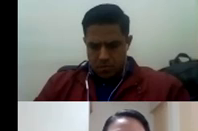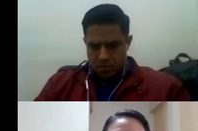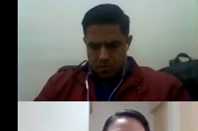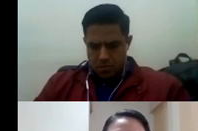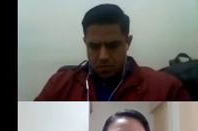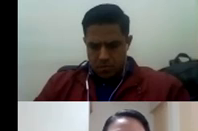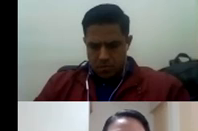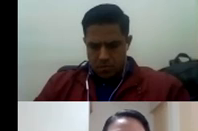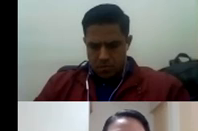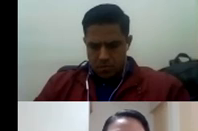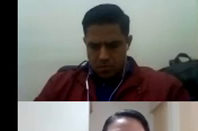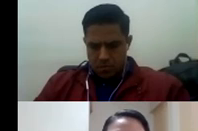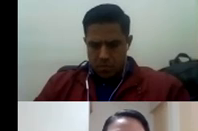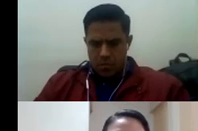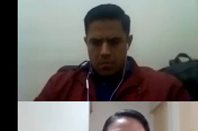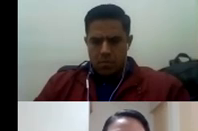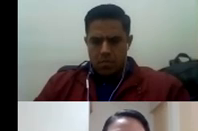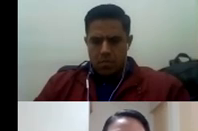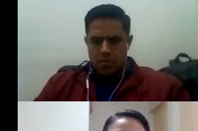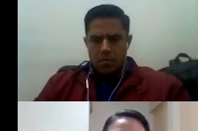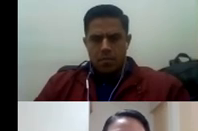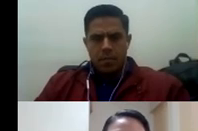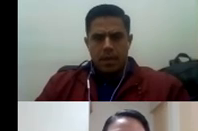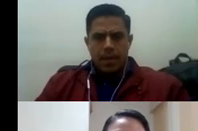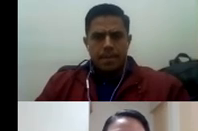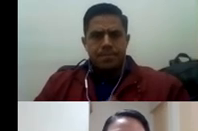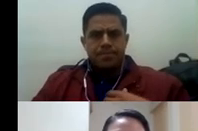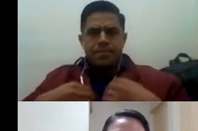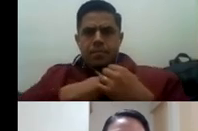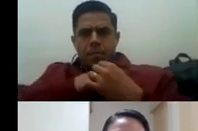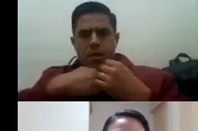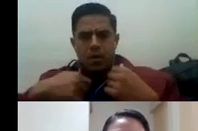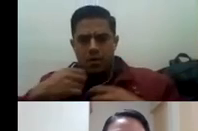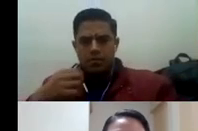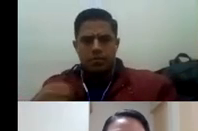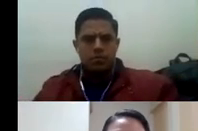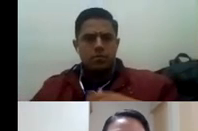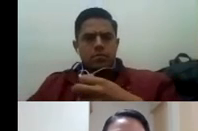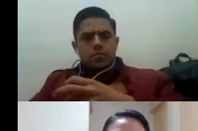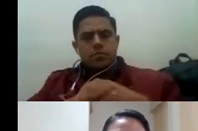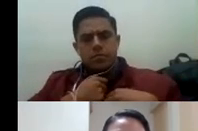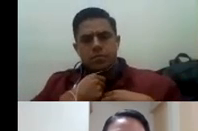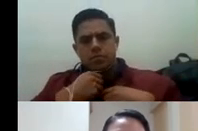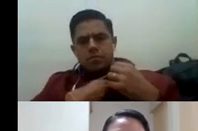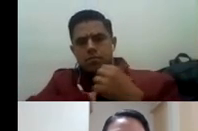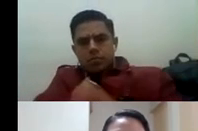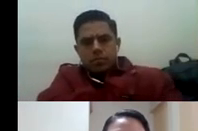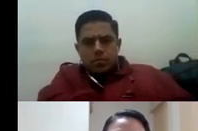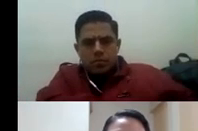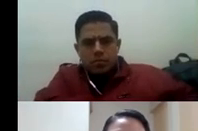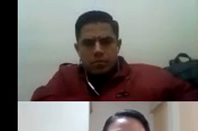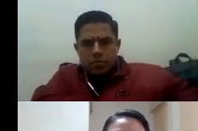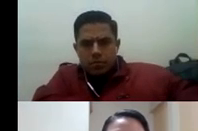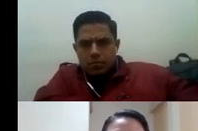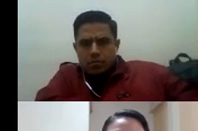Entonces, por ejemplo, sobre la aportación del Congreso, lo pueden ver dentro de él, si lo llamamos parte 1, ya no fase,